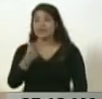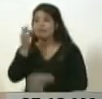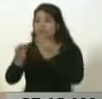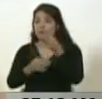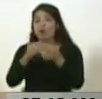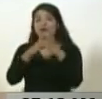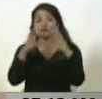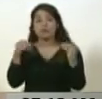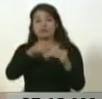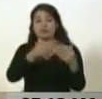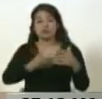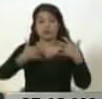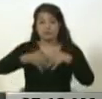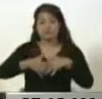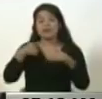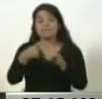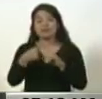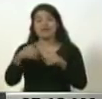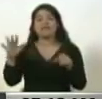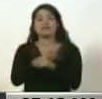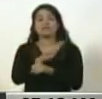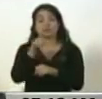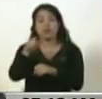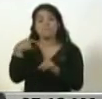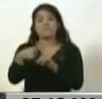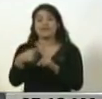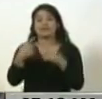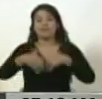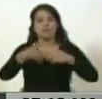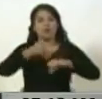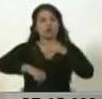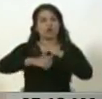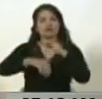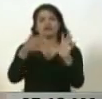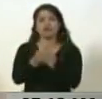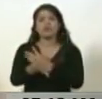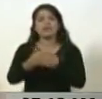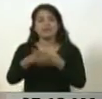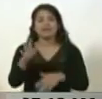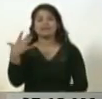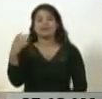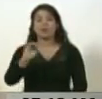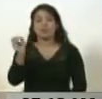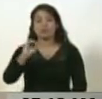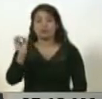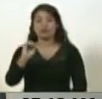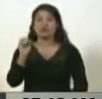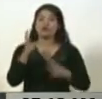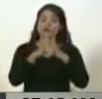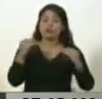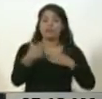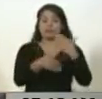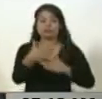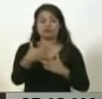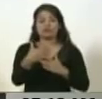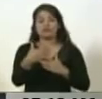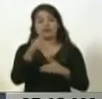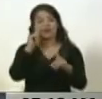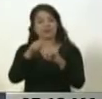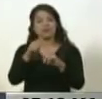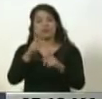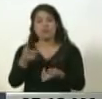gran misión abastecimiento soberano, o mejor dicho, a los motores, de la adquisición del 50% de su producción con la intención de que